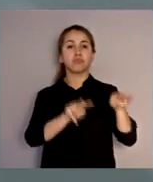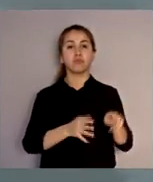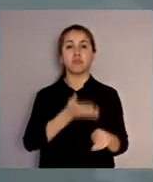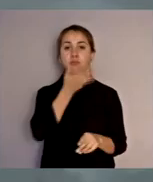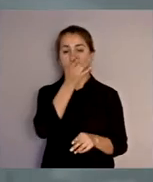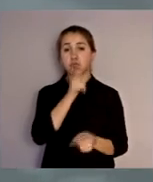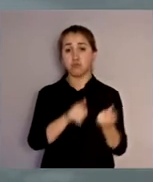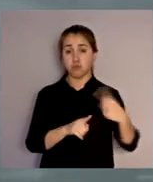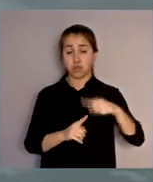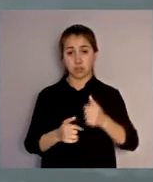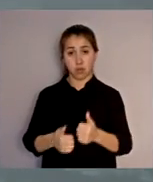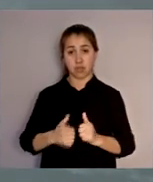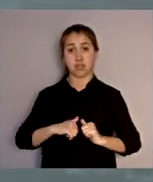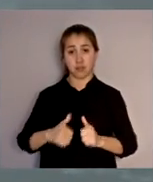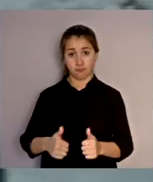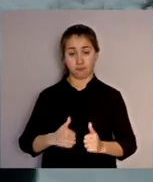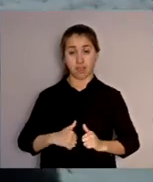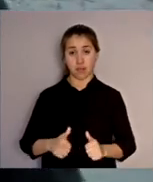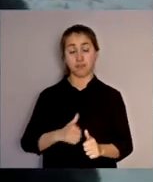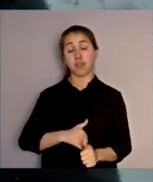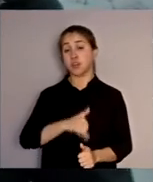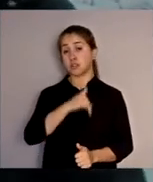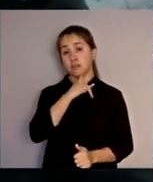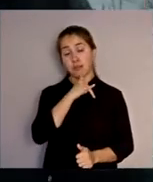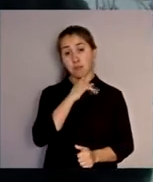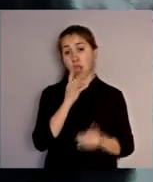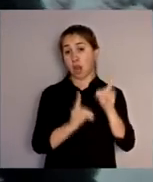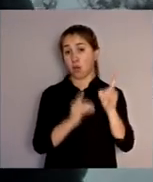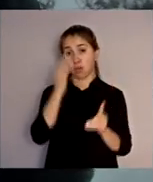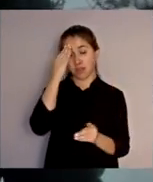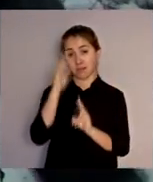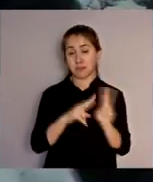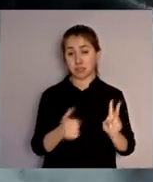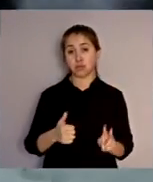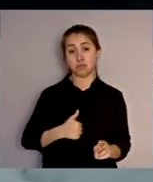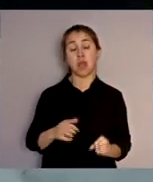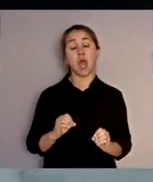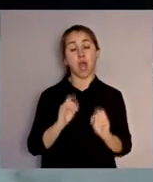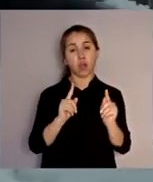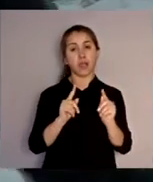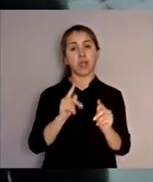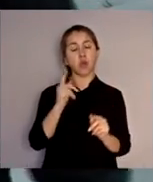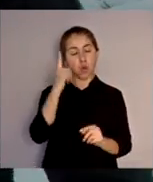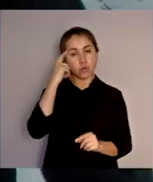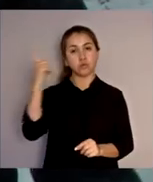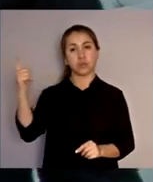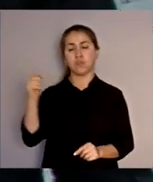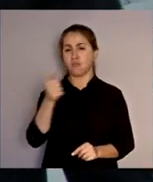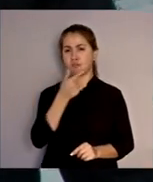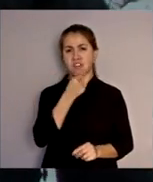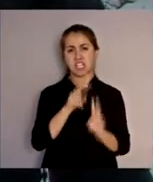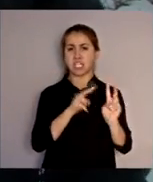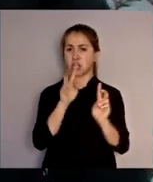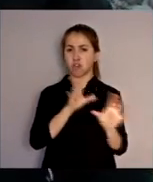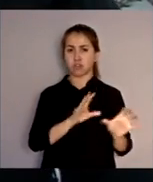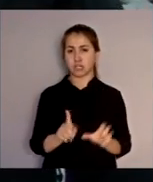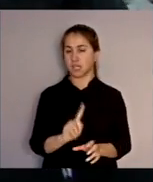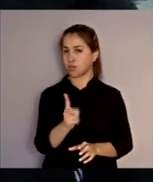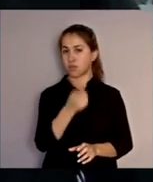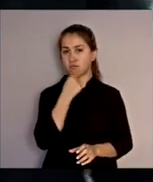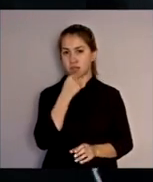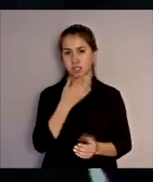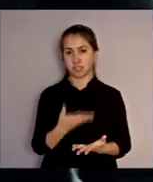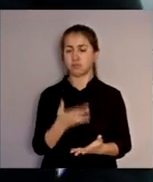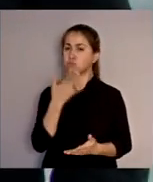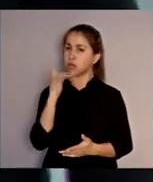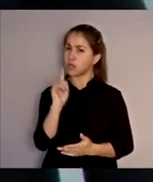ese es su próximo desafío? No, no sabemos si algún día lo vamos a hacer, digamos. Ah, ya, o sea, es un sueño. No es fácil hacer cosas aquí. ¿No es fácil? Súper